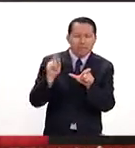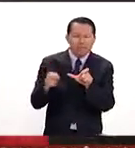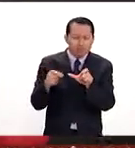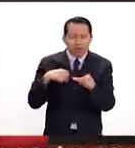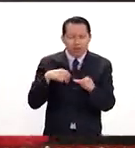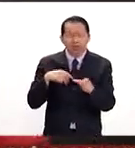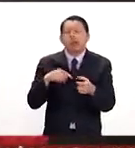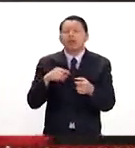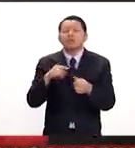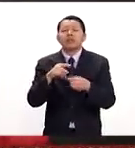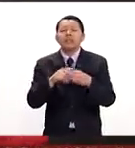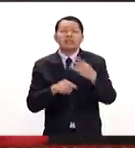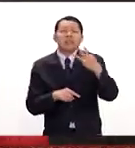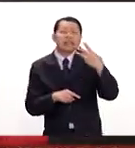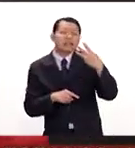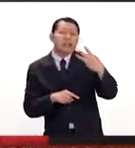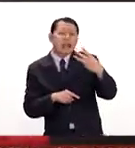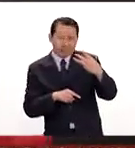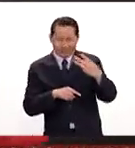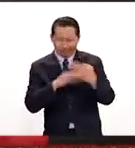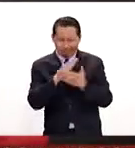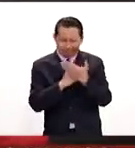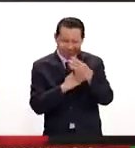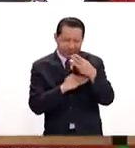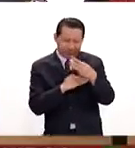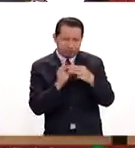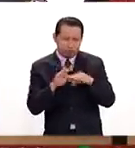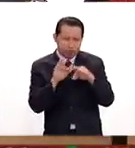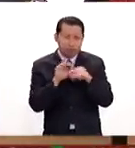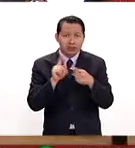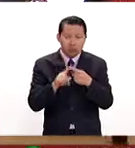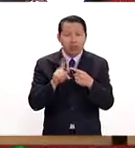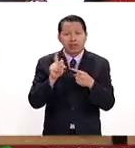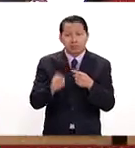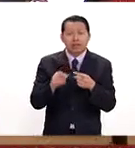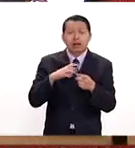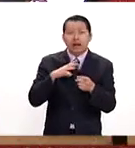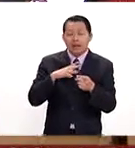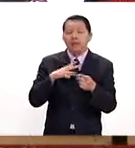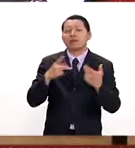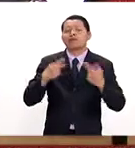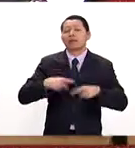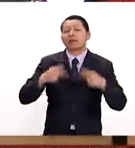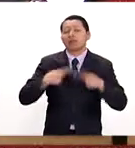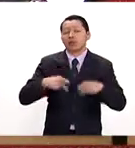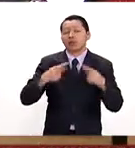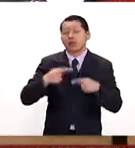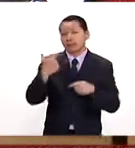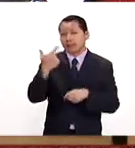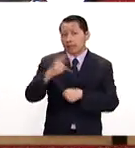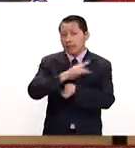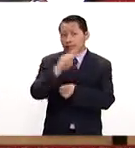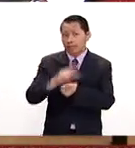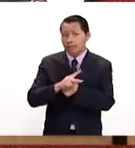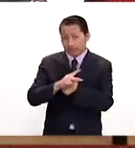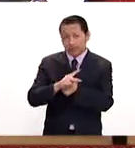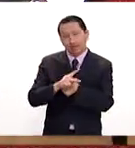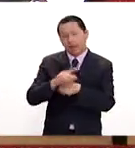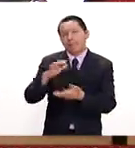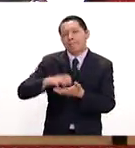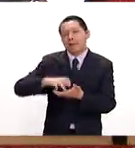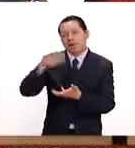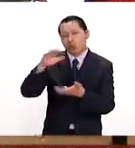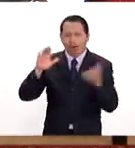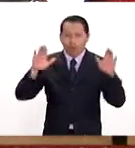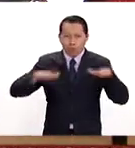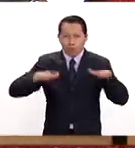tiene 3 elementos principales. En primer lugar, suspender la entrada de nacionales de 7 países con población